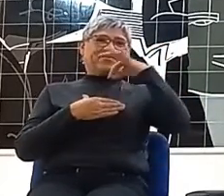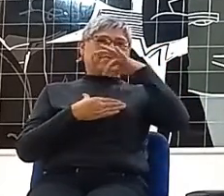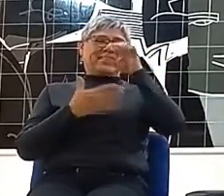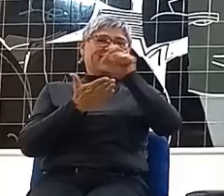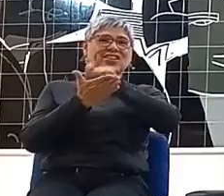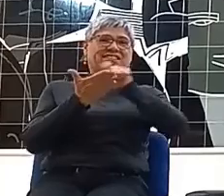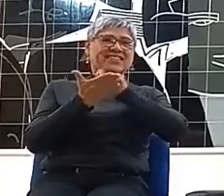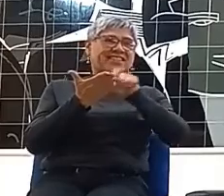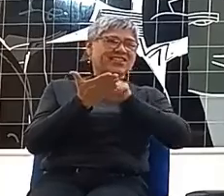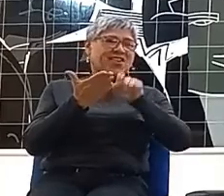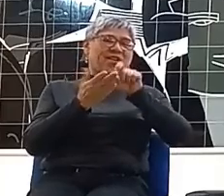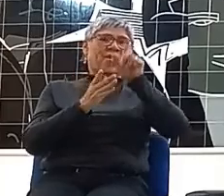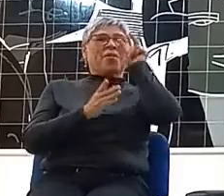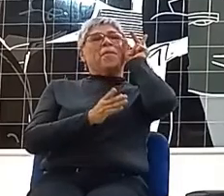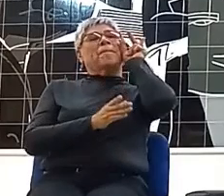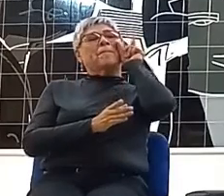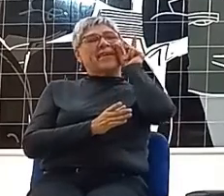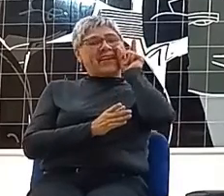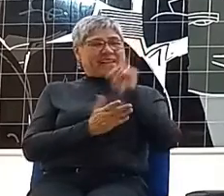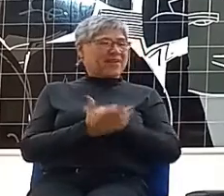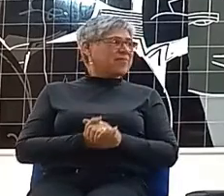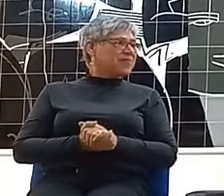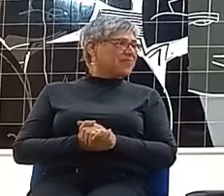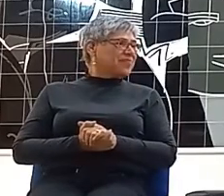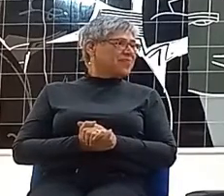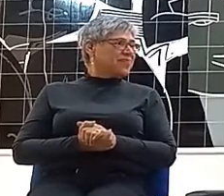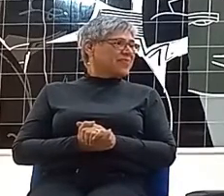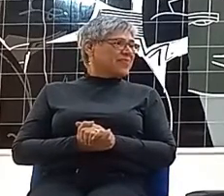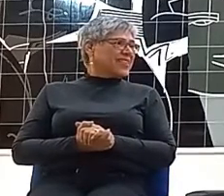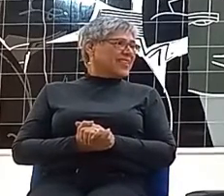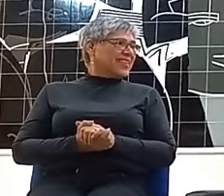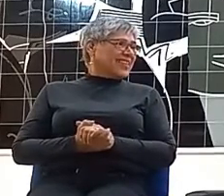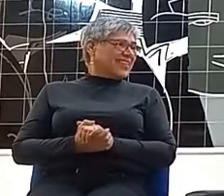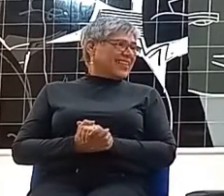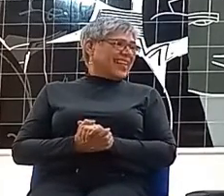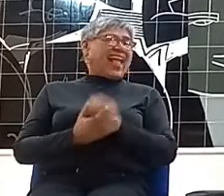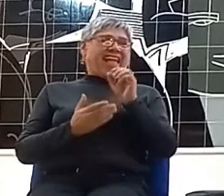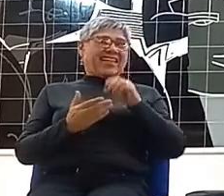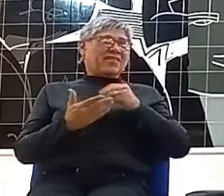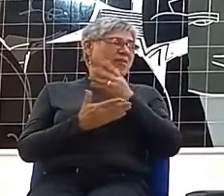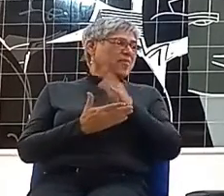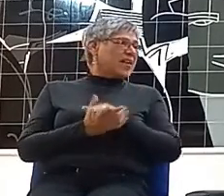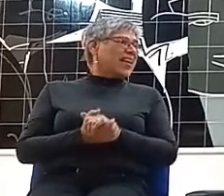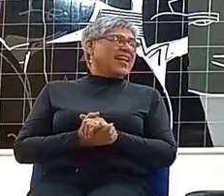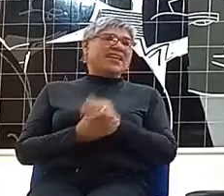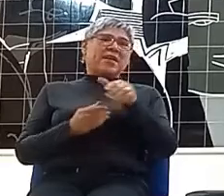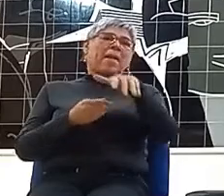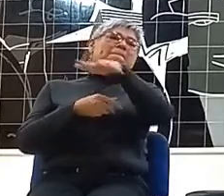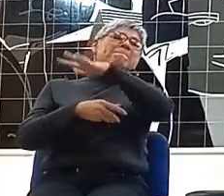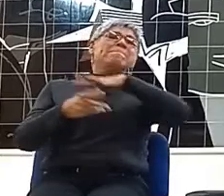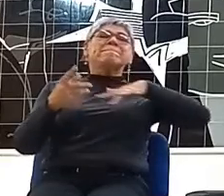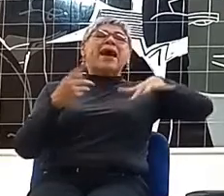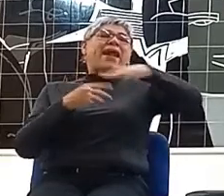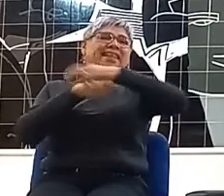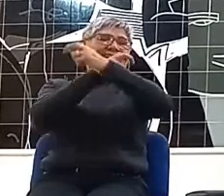escritor pereirano, o por lo menos del poeta pereirano. Ese poema se llama Parque de los